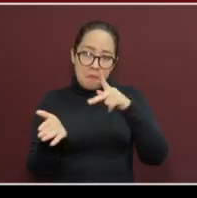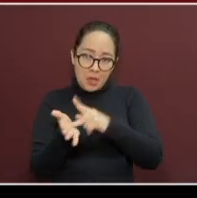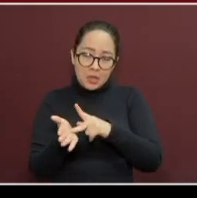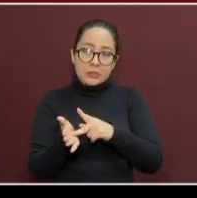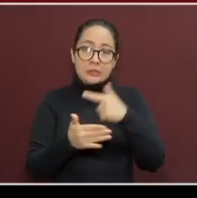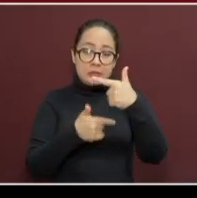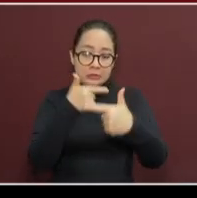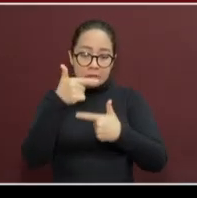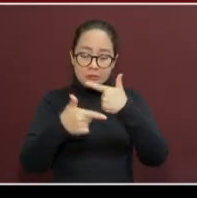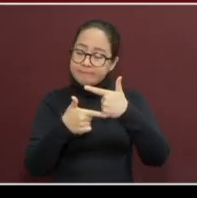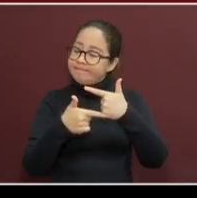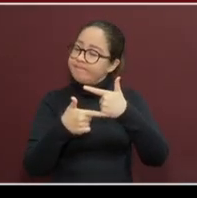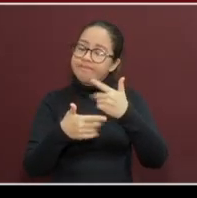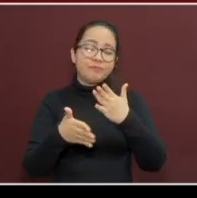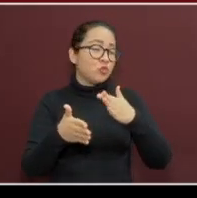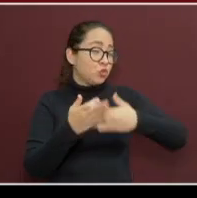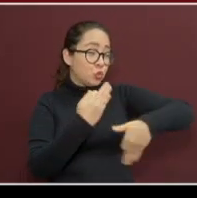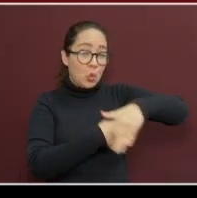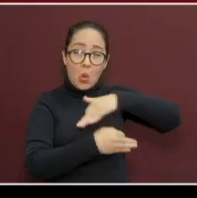suspendidos